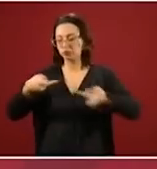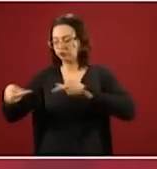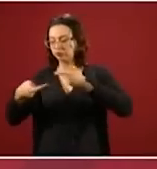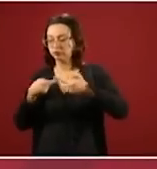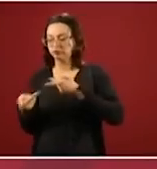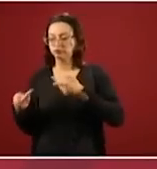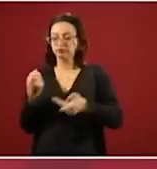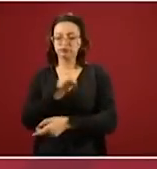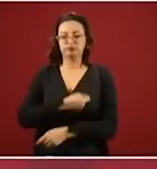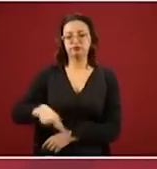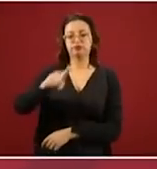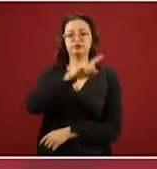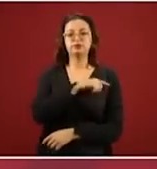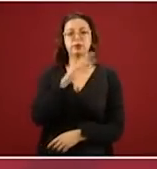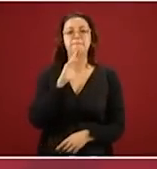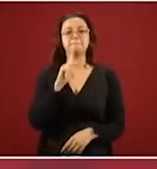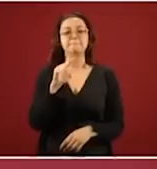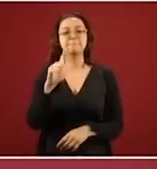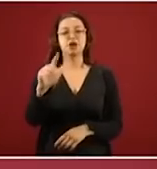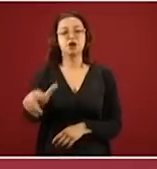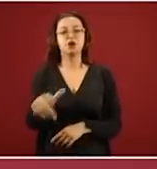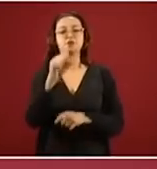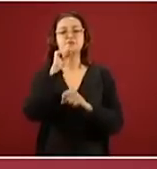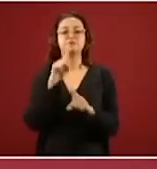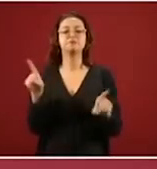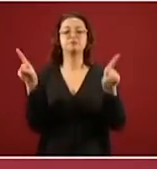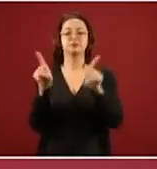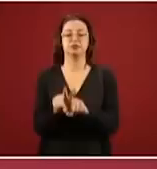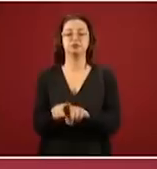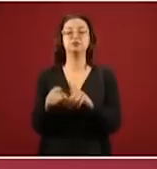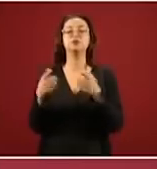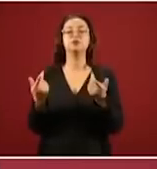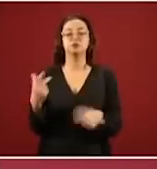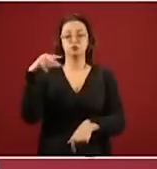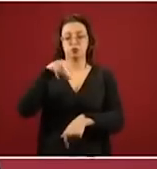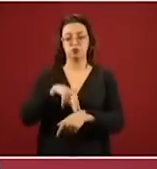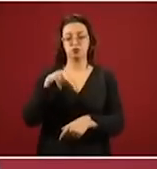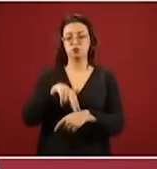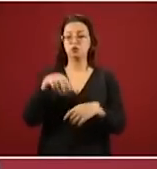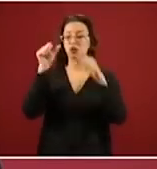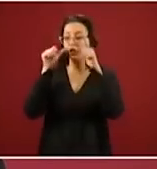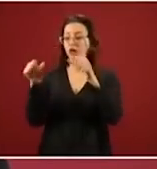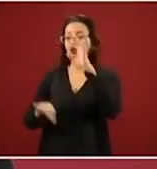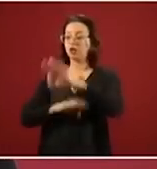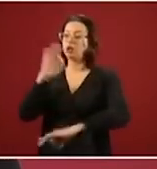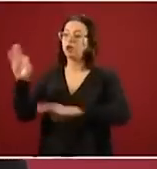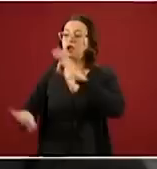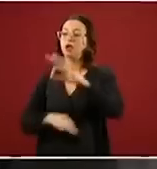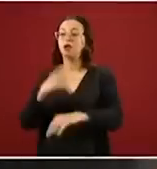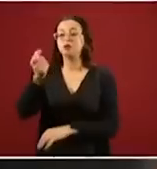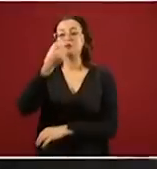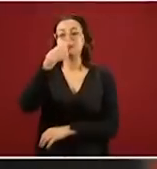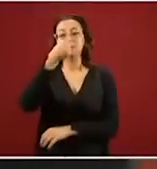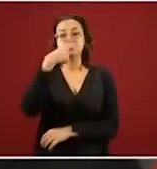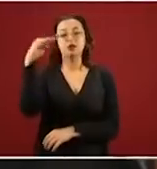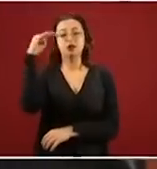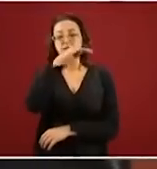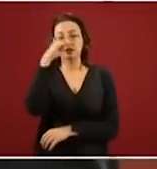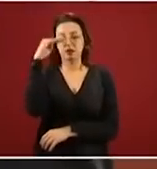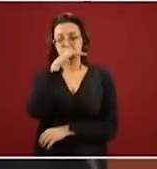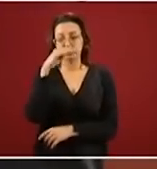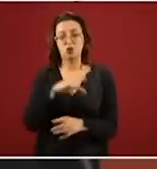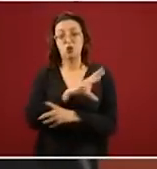mejorar la salud y que la atención médica y los medicamentos en gratuitos todos los